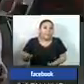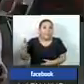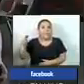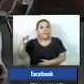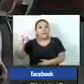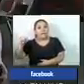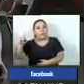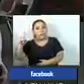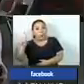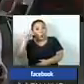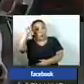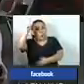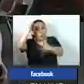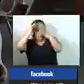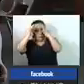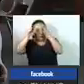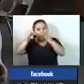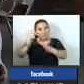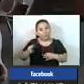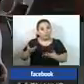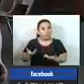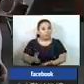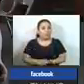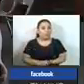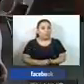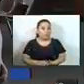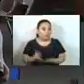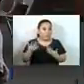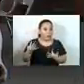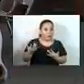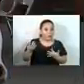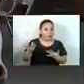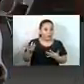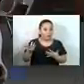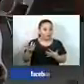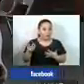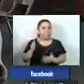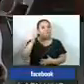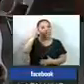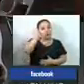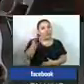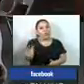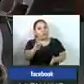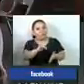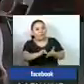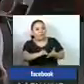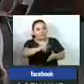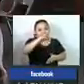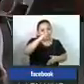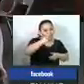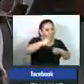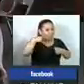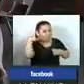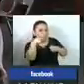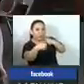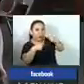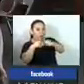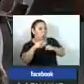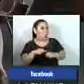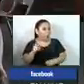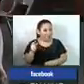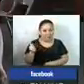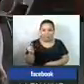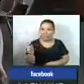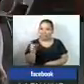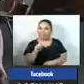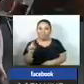dice Dios y ojalá que ya pronto estemos leyendo otra vez en la lucha libre Fácil porque no es fácil la verdad